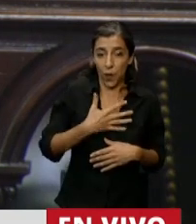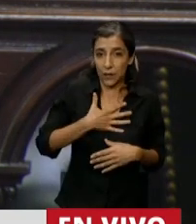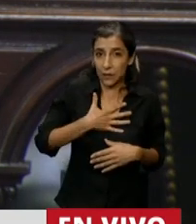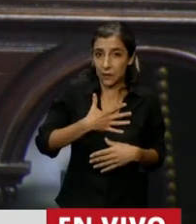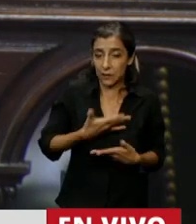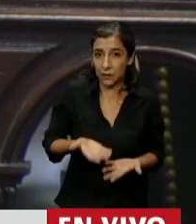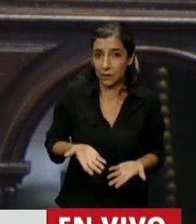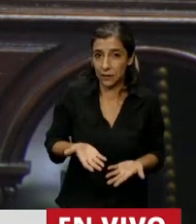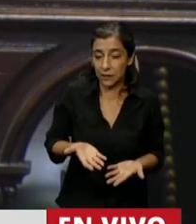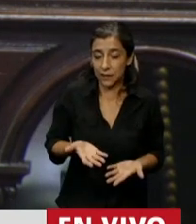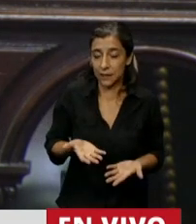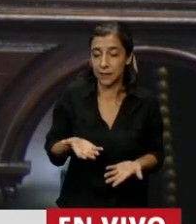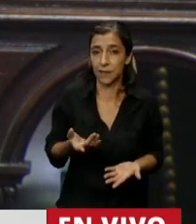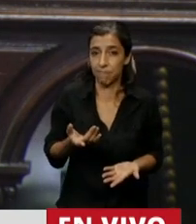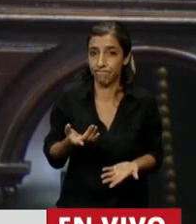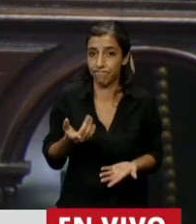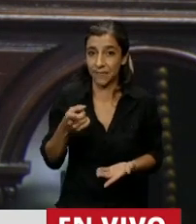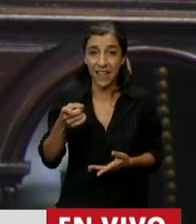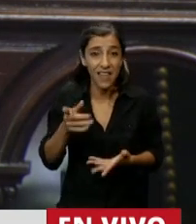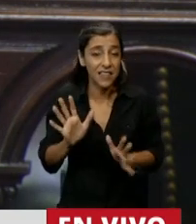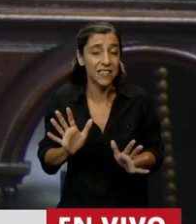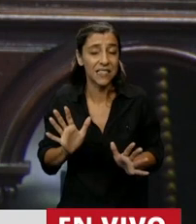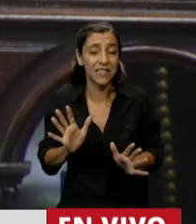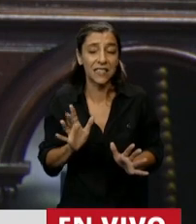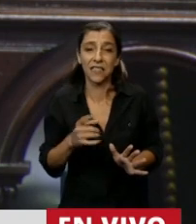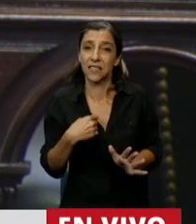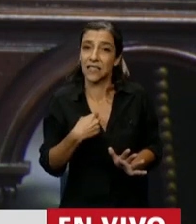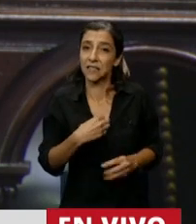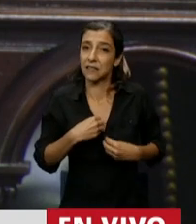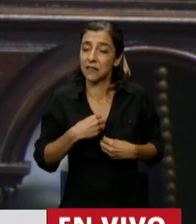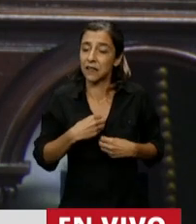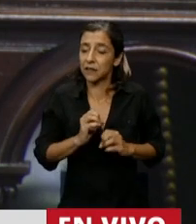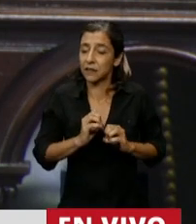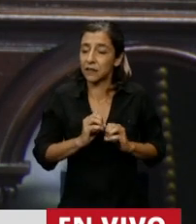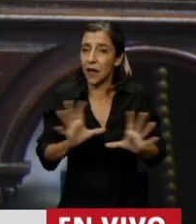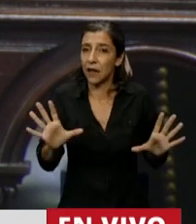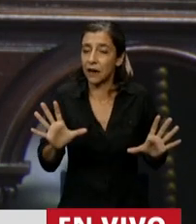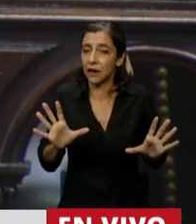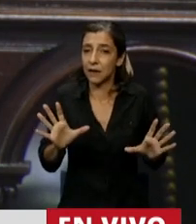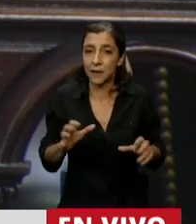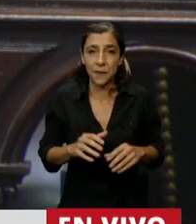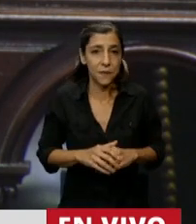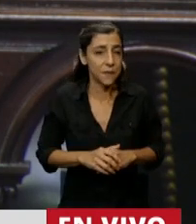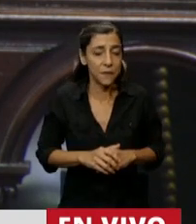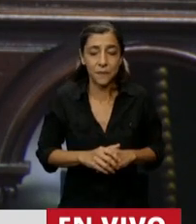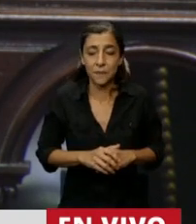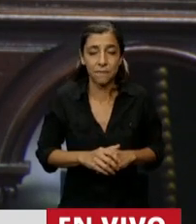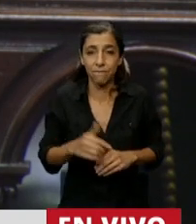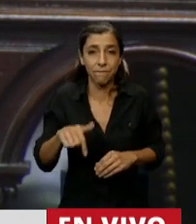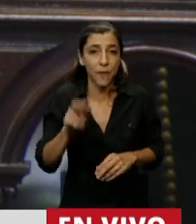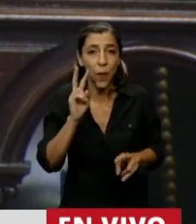Por eso es una calamidad estar con dirigentes políticos que